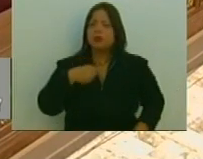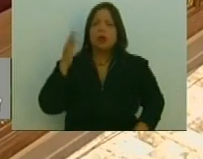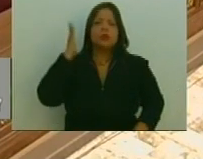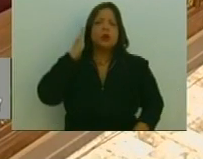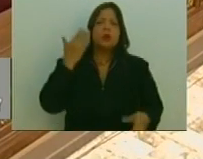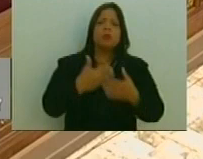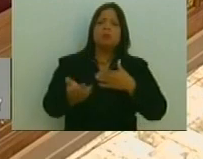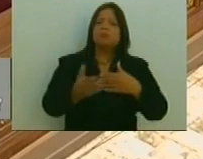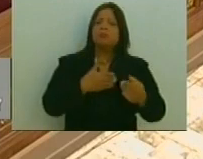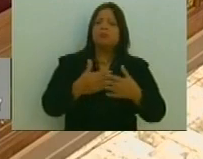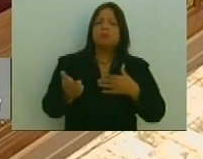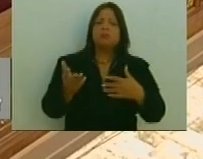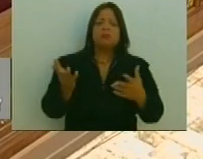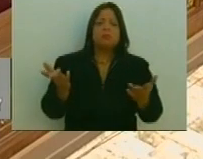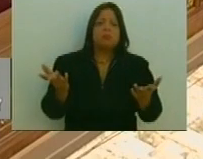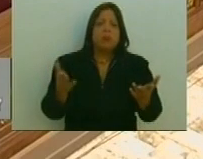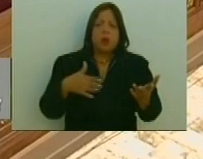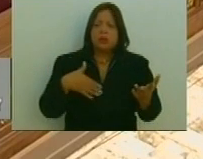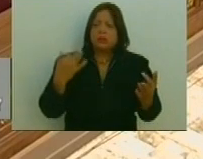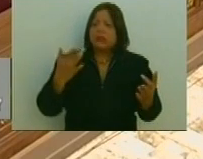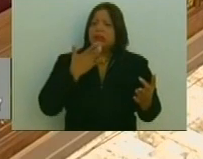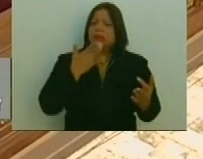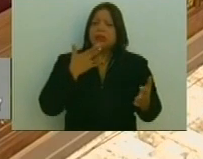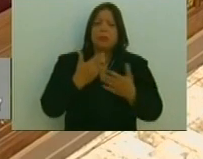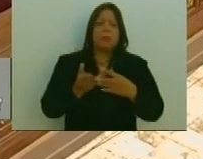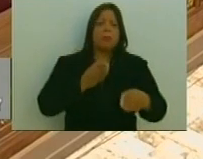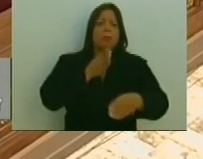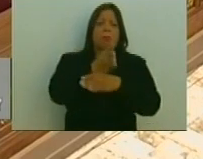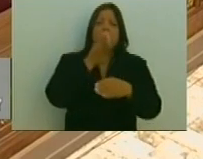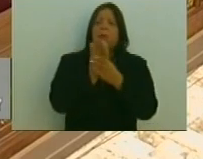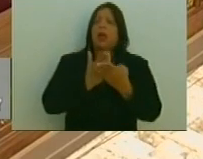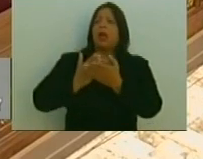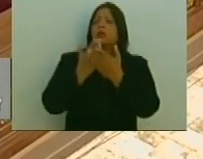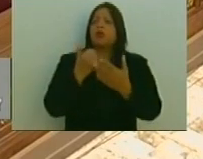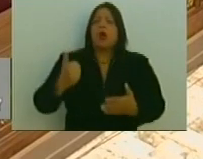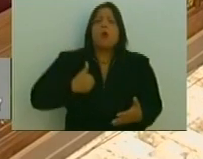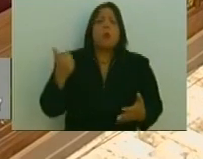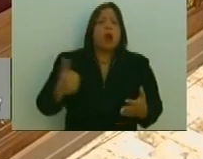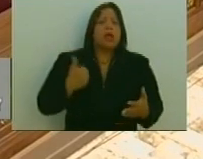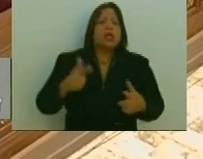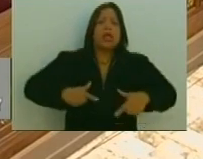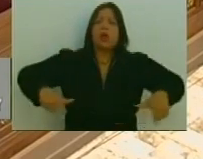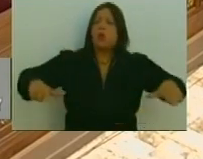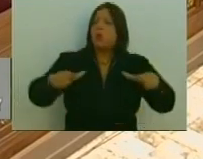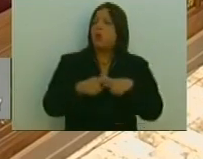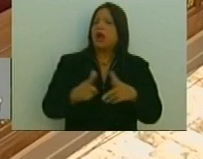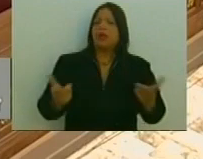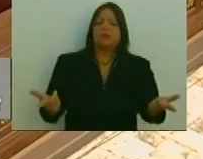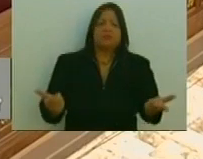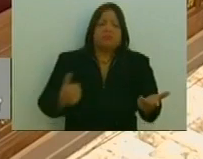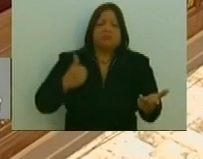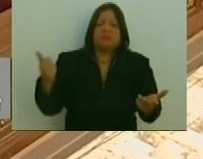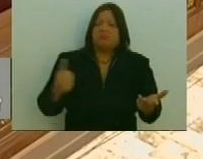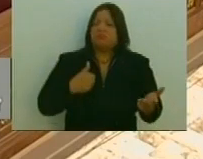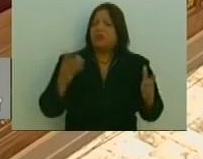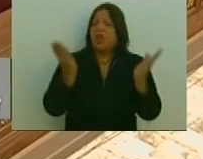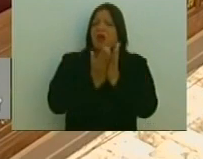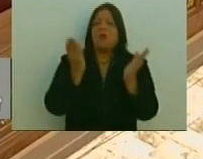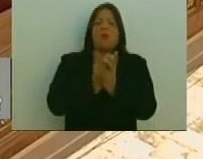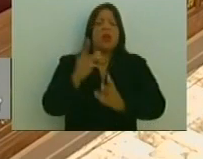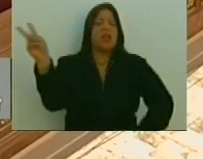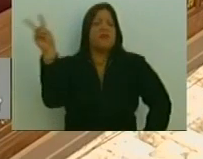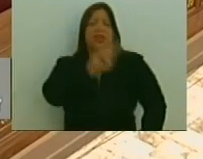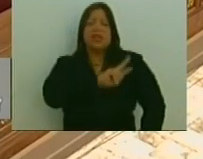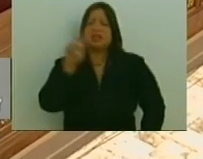que no tenga un alto grado de dependencia, simplemente una discapacidad, puede estudiar con cualquier niñito que no tenga discapacidad en cualquier escuela del país,